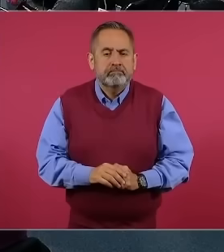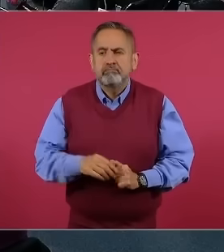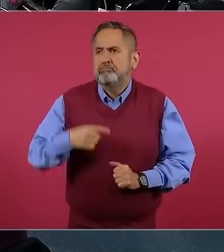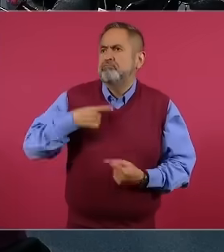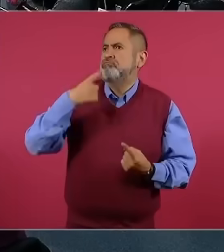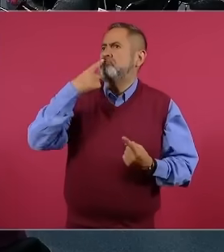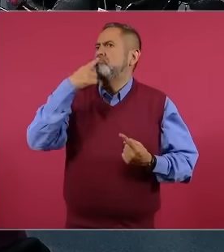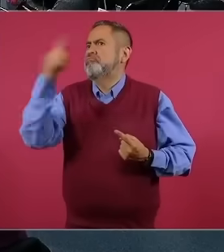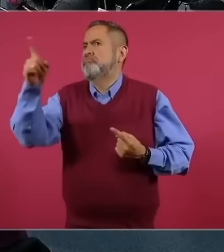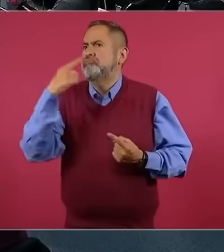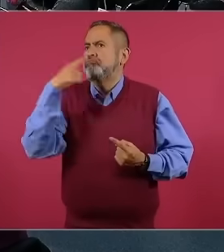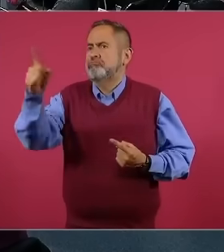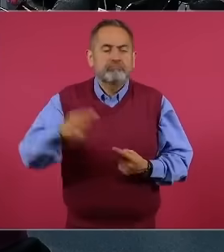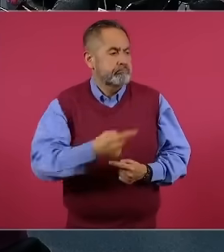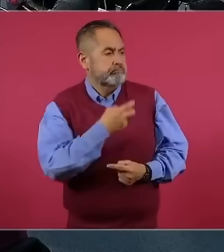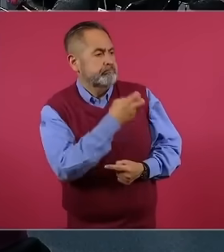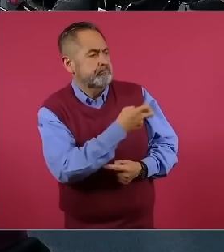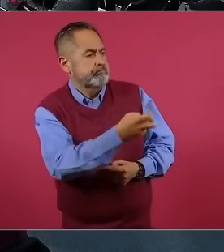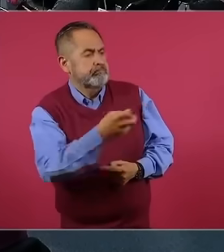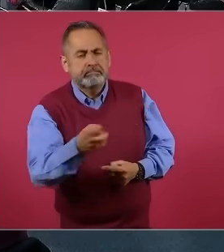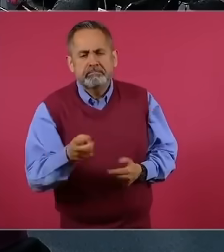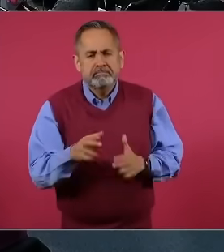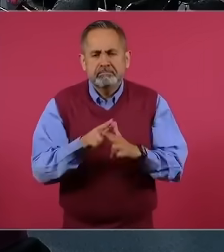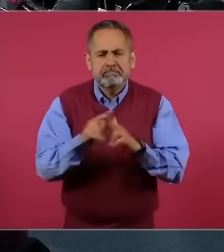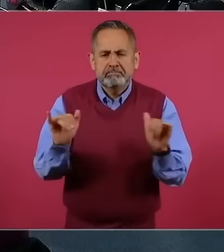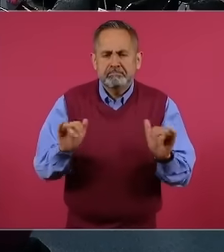denunciado a nadie